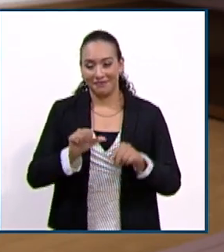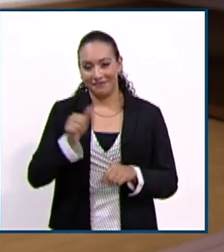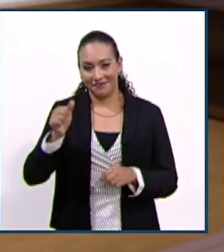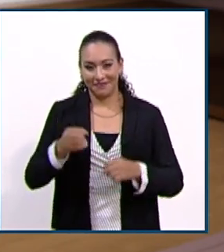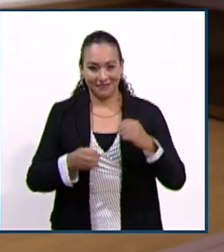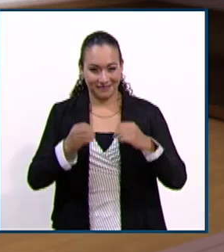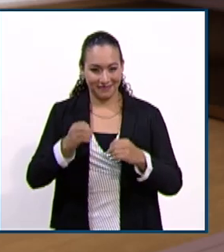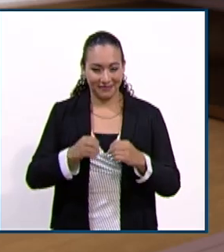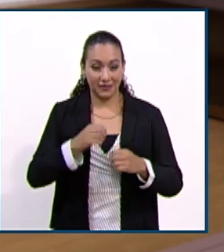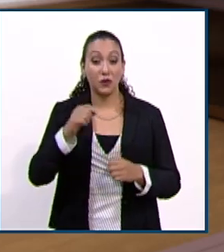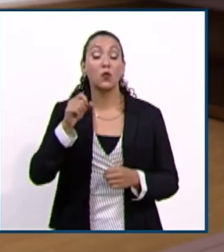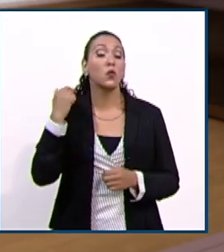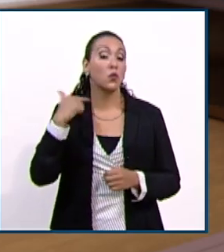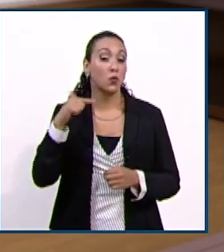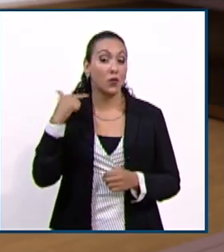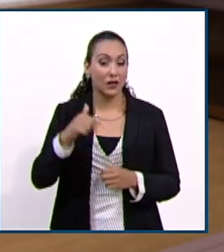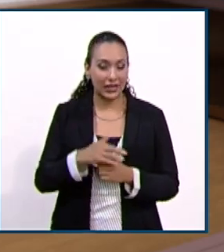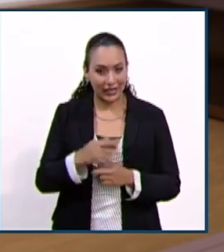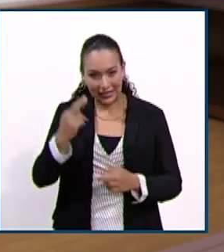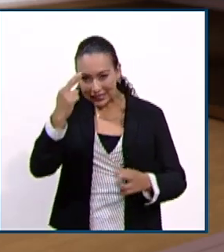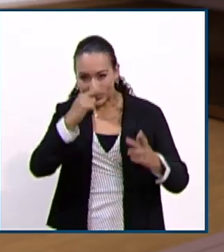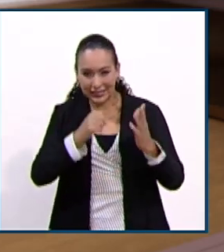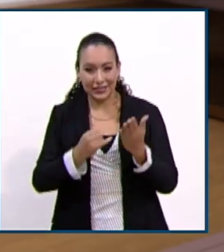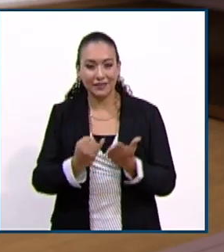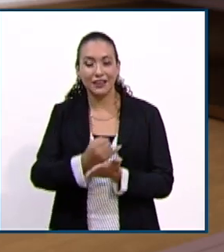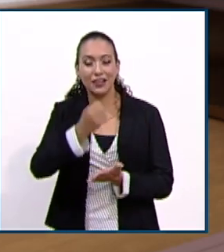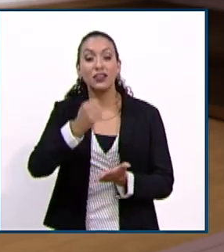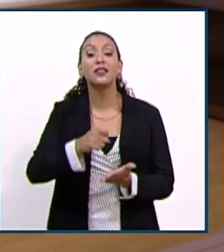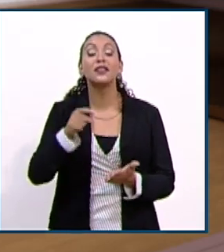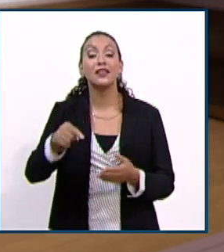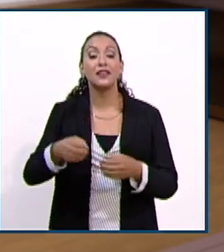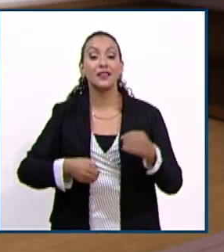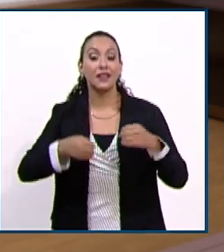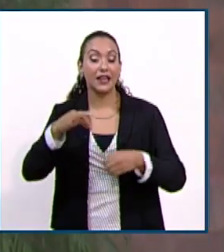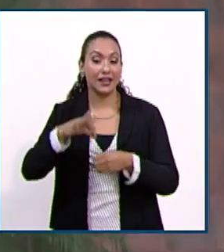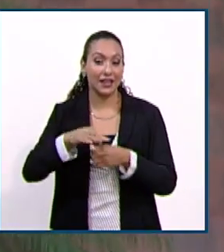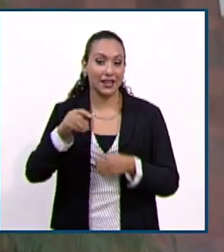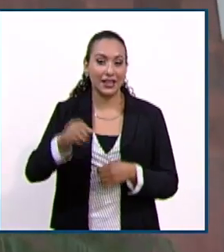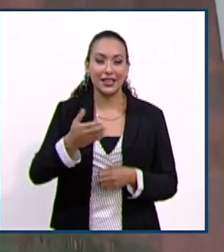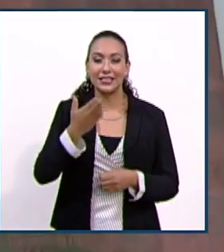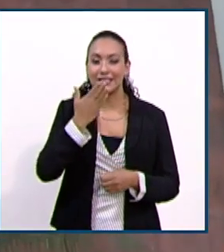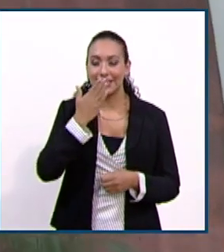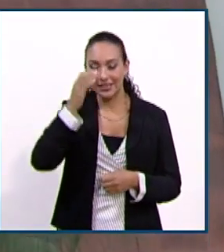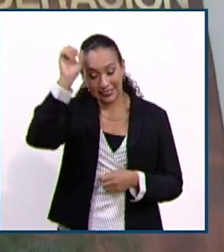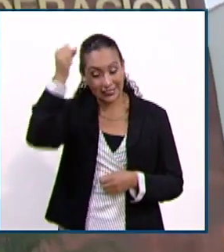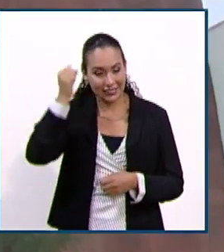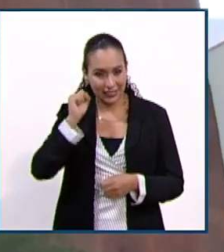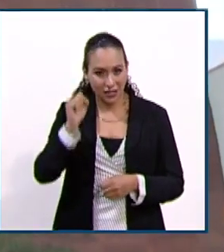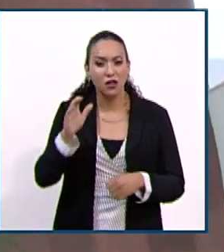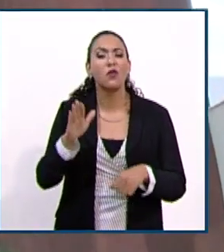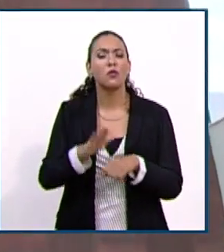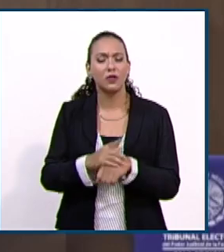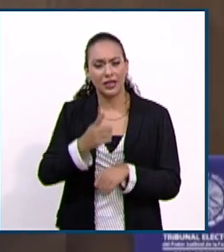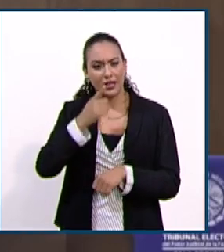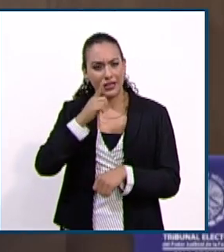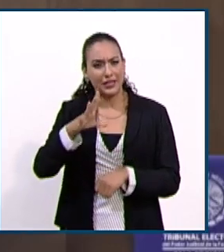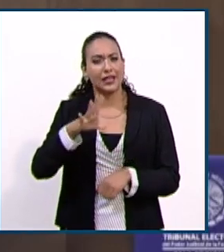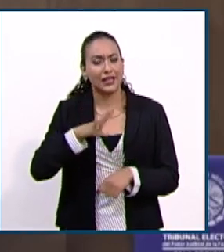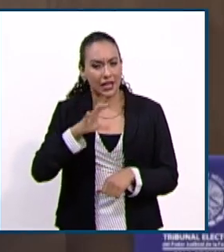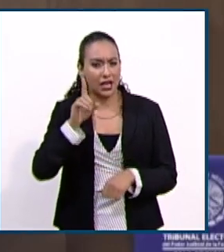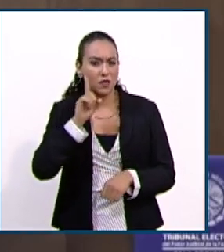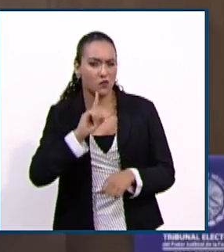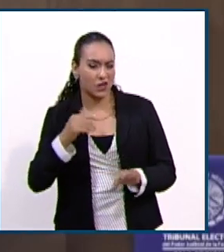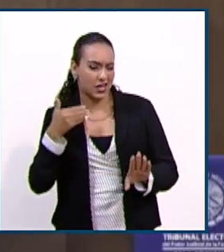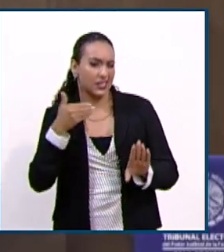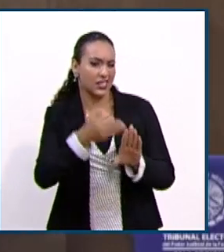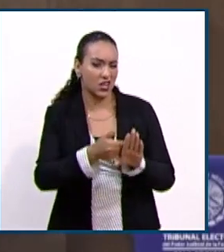Sala Regional Guadalajara revocó la sentencia del Tribunal Electoral de Sinaloa que declaró la inexistencia de violencia política contra las mujeres